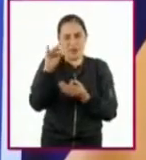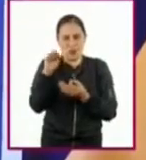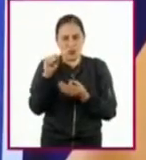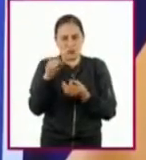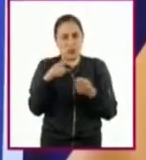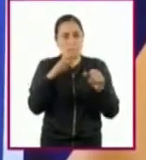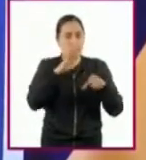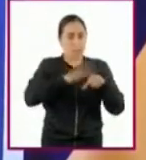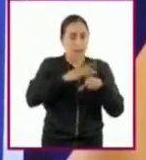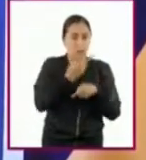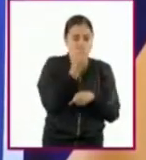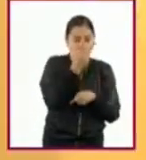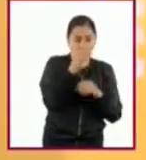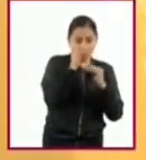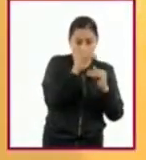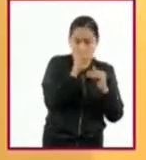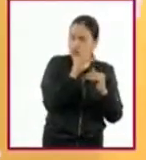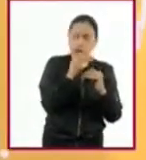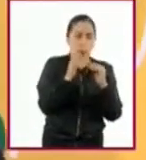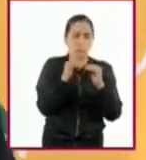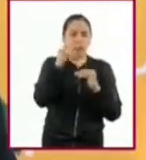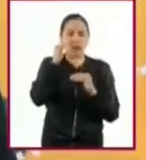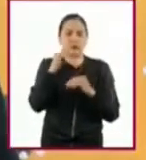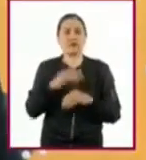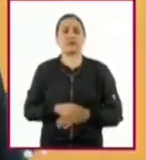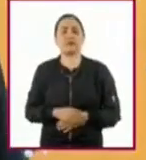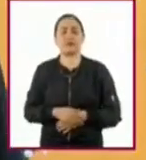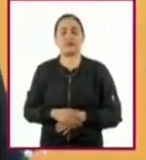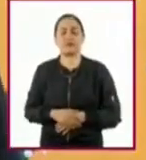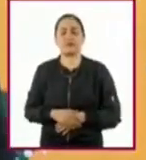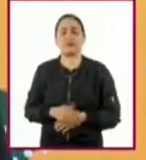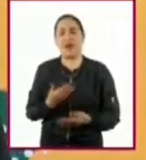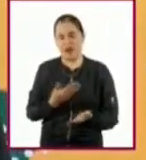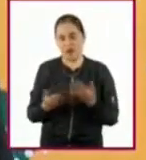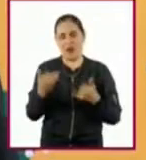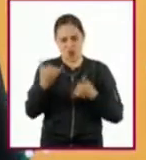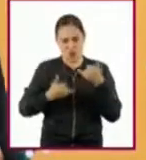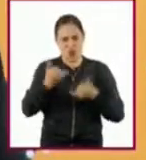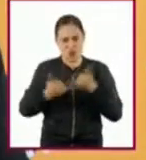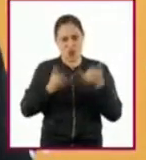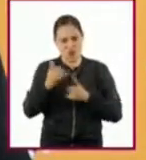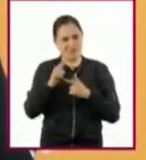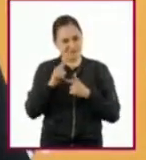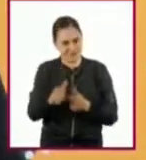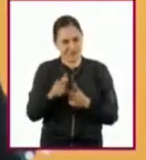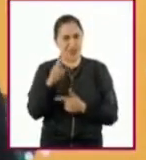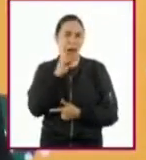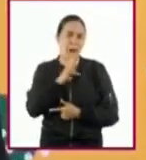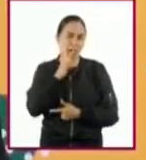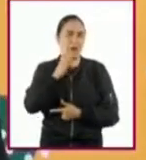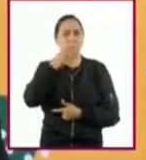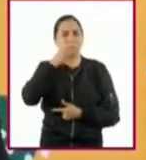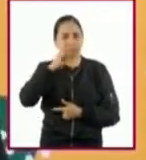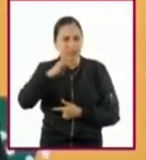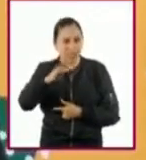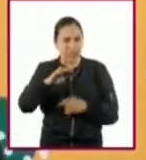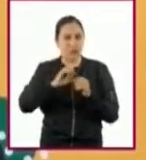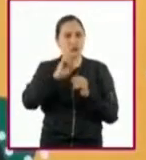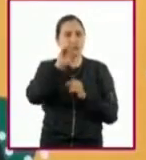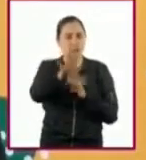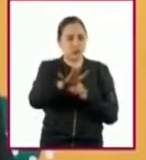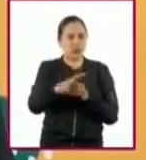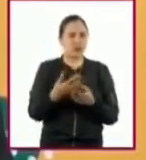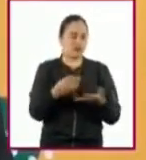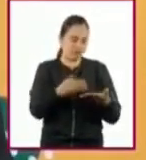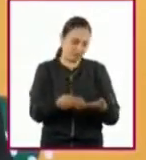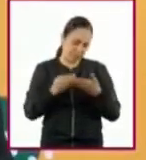de dos medidas. Ahora, continuando con el juego, veamos el siguiente telegrama. Se muestran las medidas para